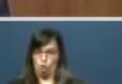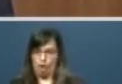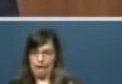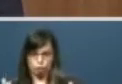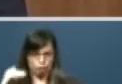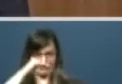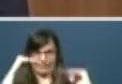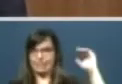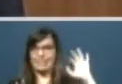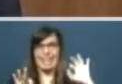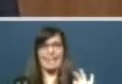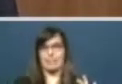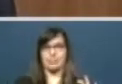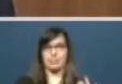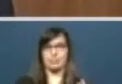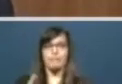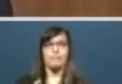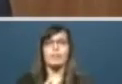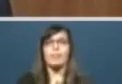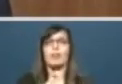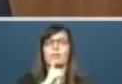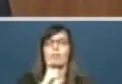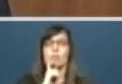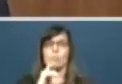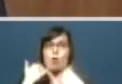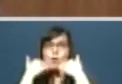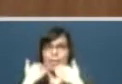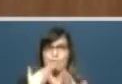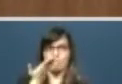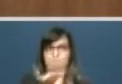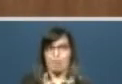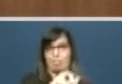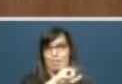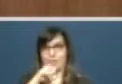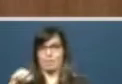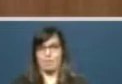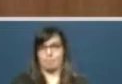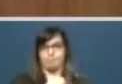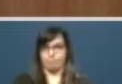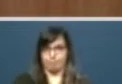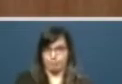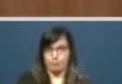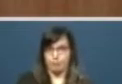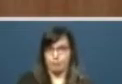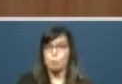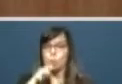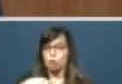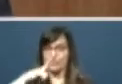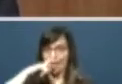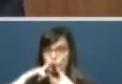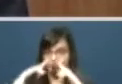que se financia a través del recurso a la deuda nueva por lo que ese 1% de déficit para el año 2014